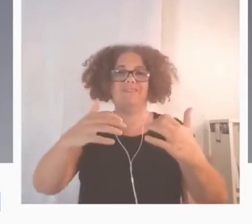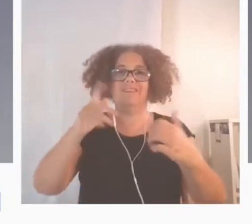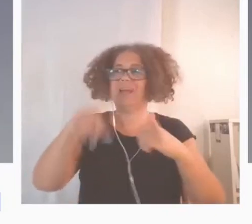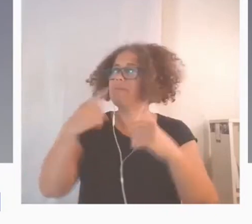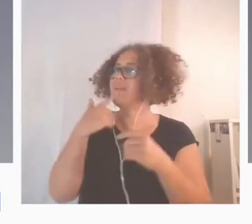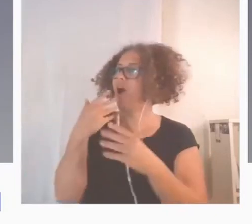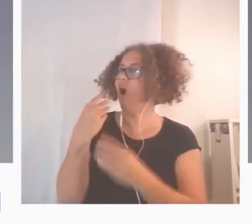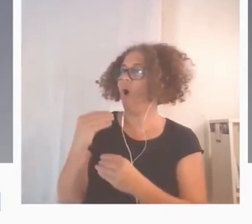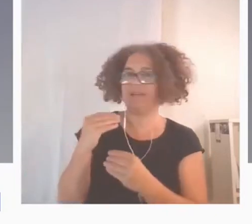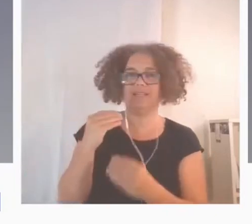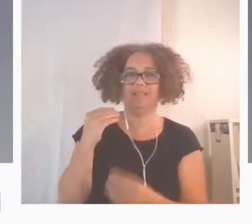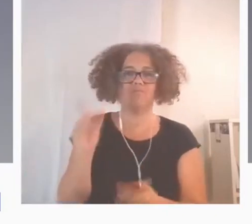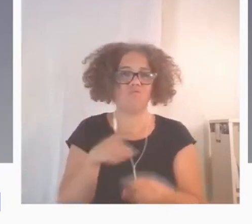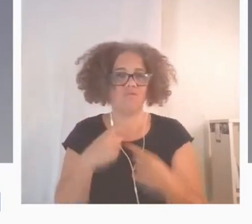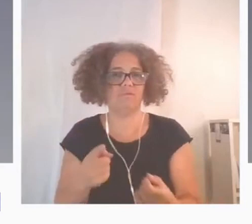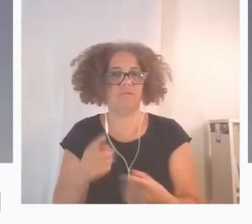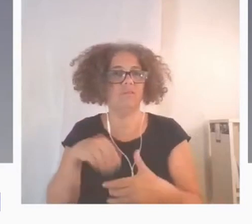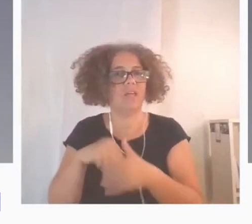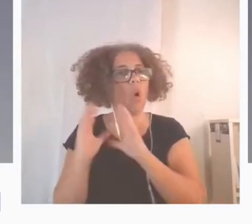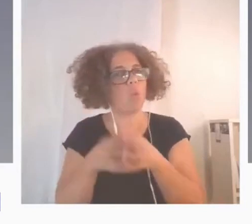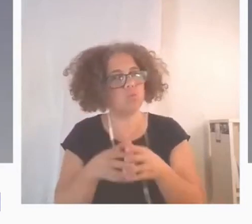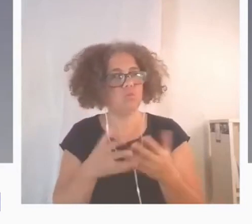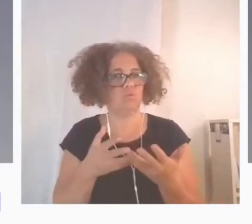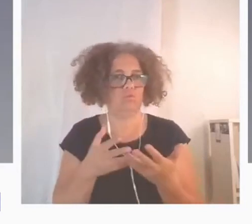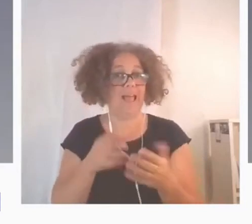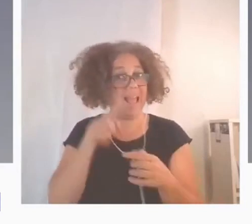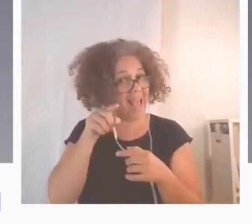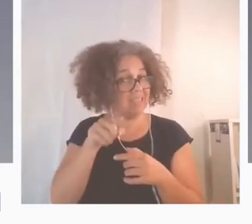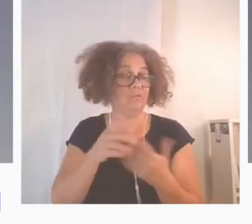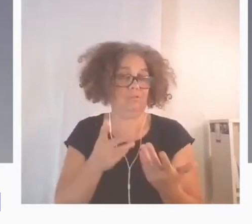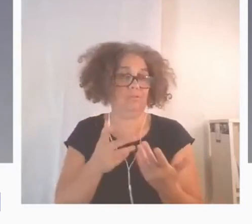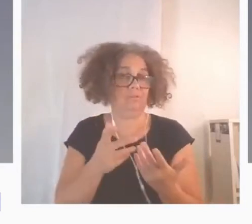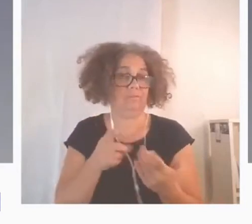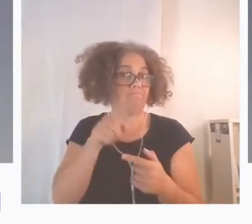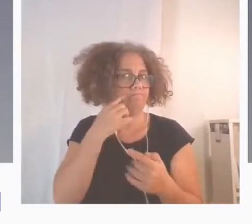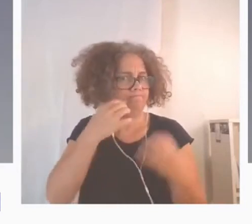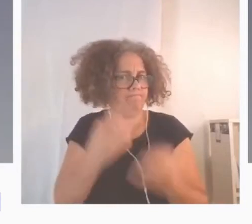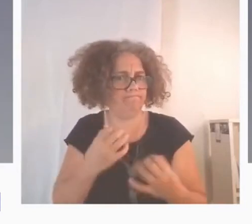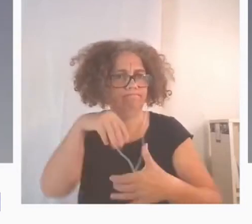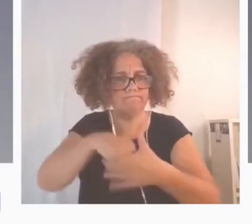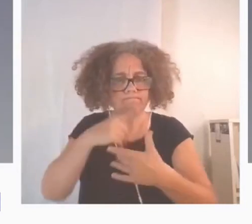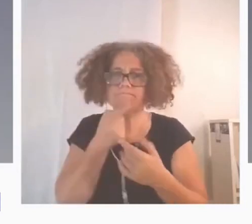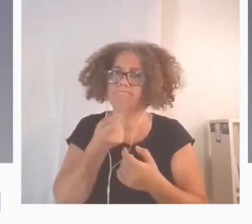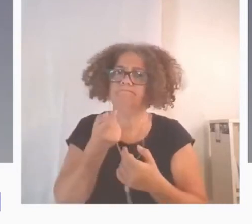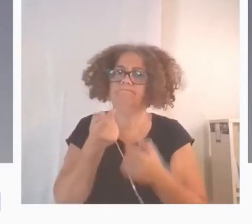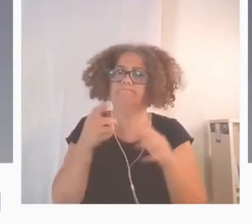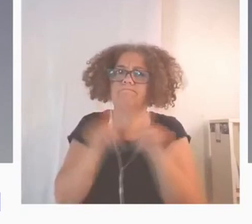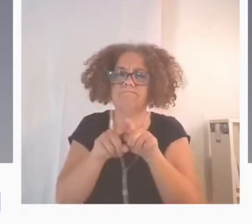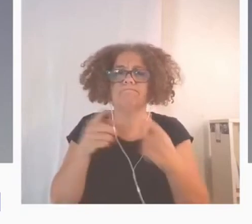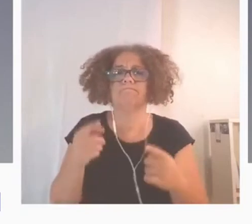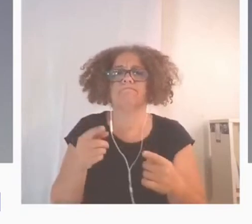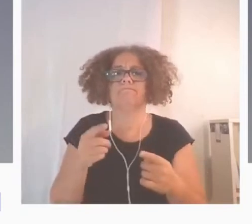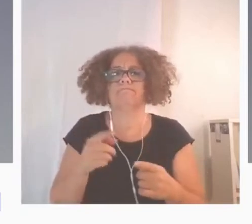actividades musicales en conjunto. Eso es realmente un gran contributo, un pequeño, eso es una